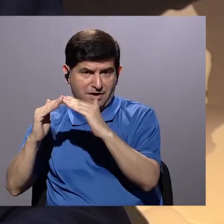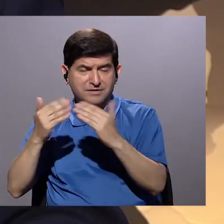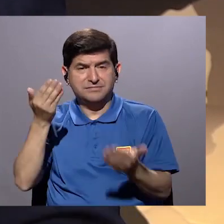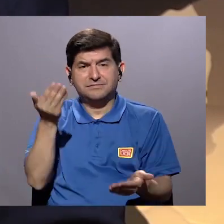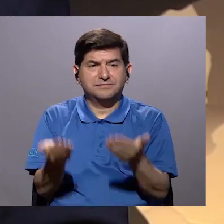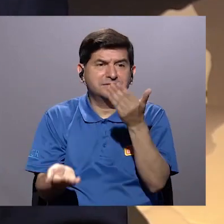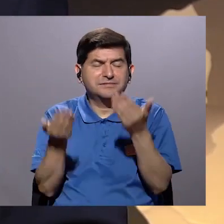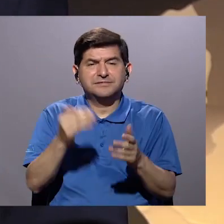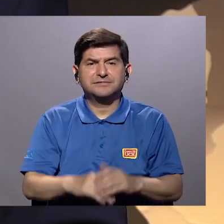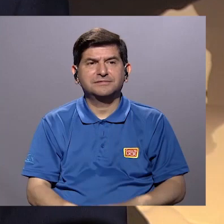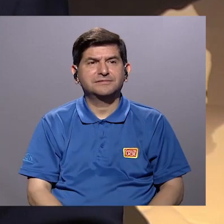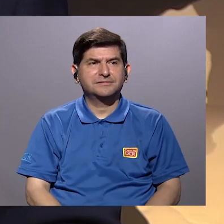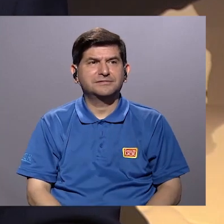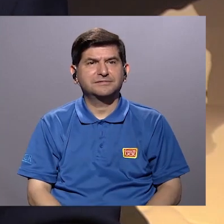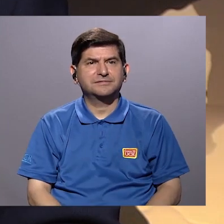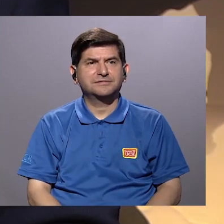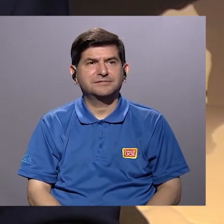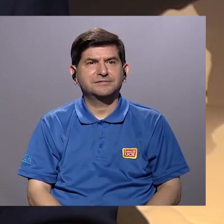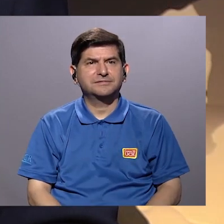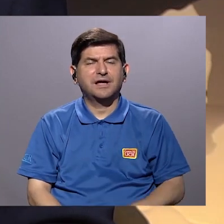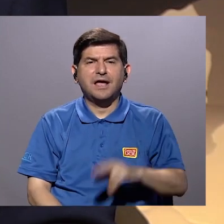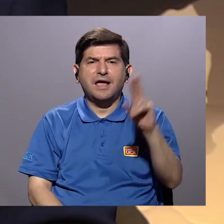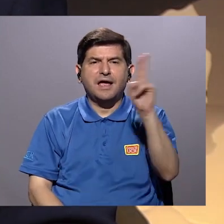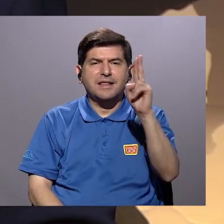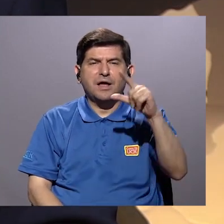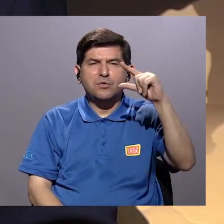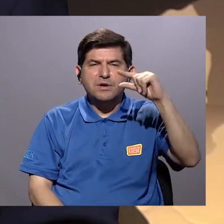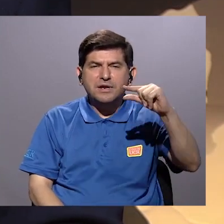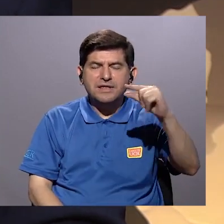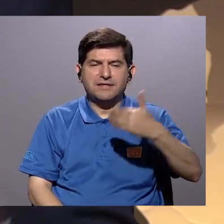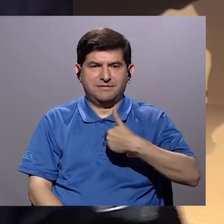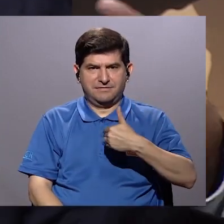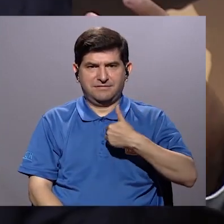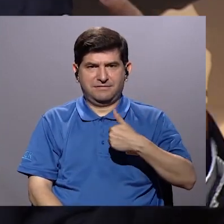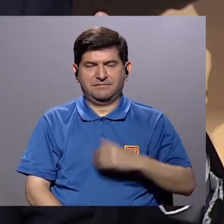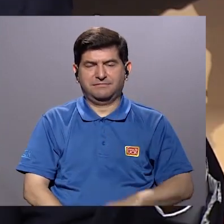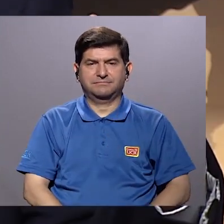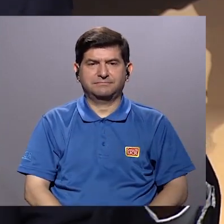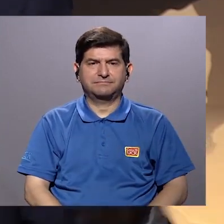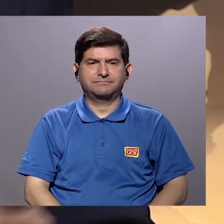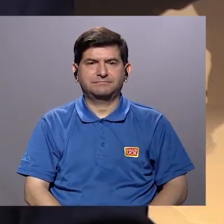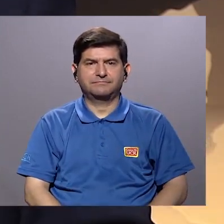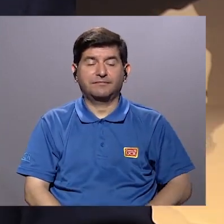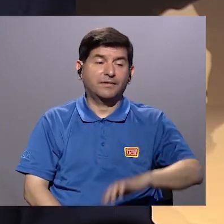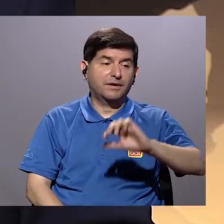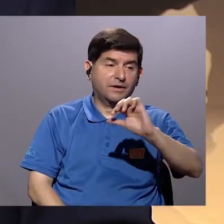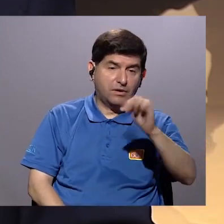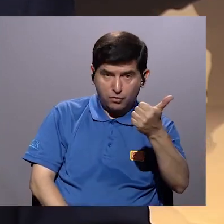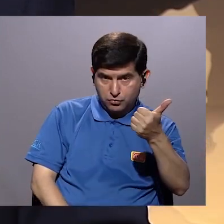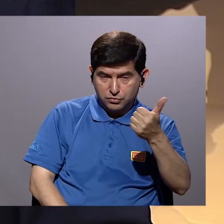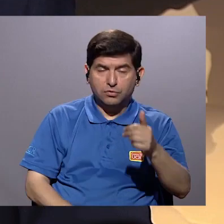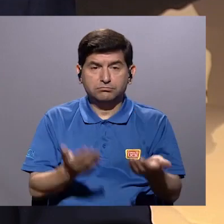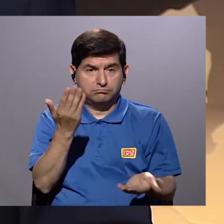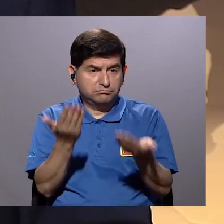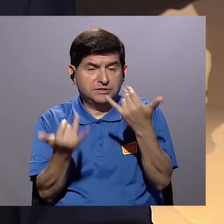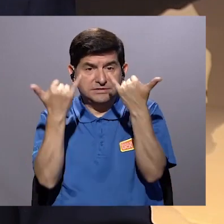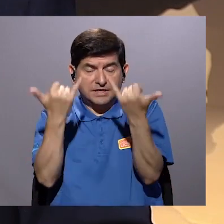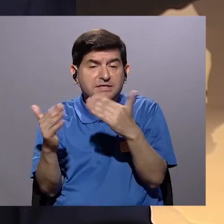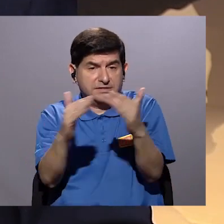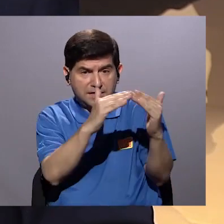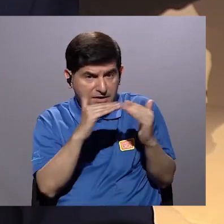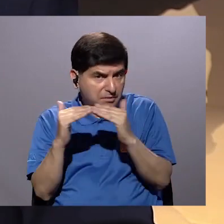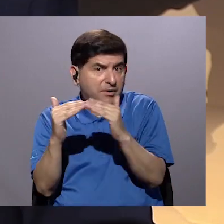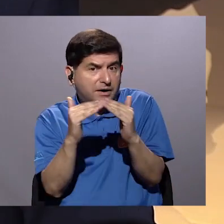la unidad más pequeña que podríamos tener, ¿verdad? Hay, por otro lado, ya barrios